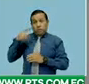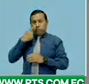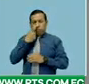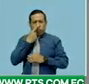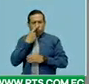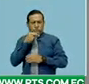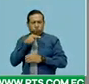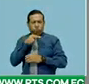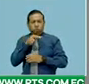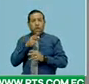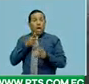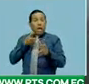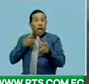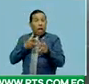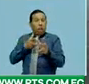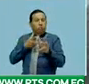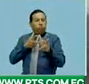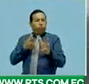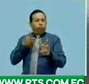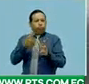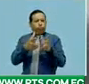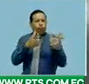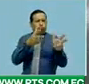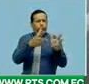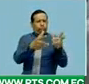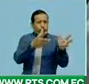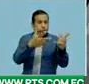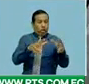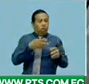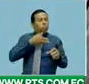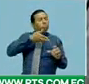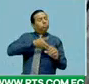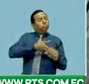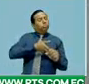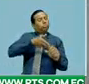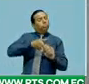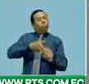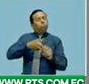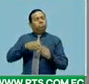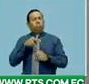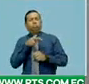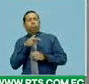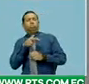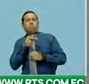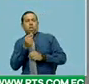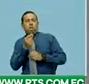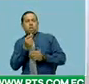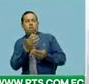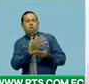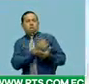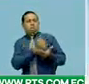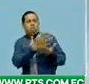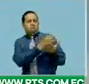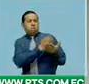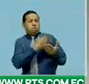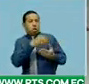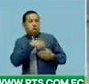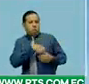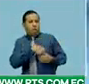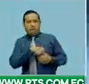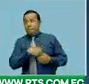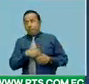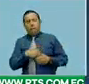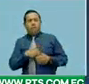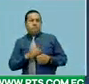que puedan despacharse, y al momento que el islero tenga el dinero en mano, es atacado por estos señores. Además,